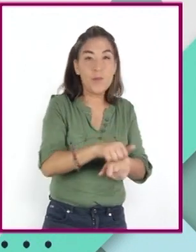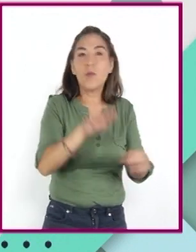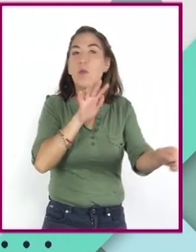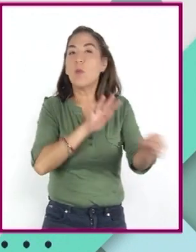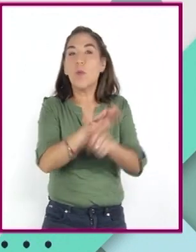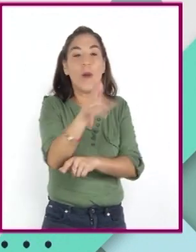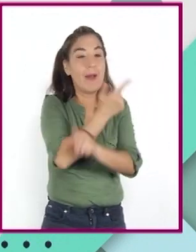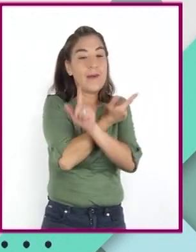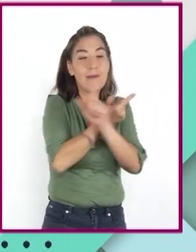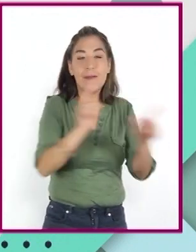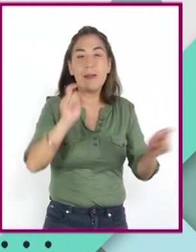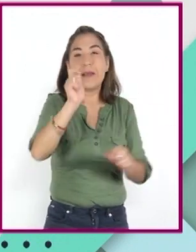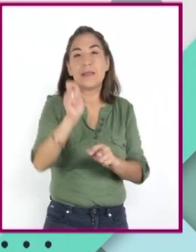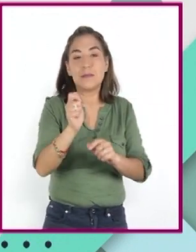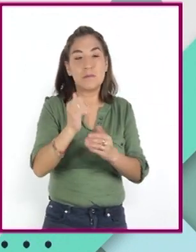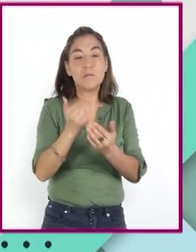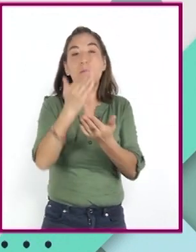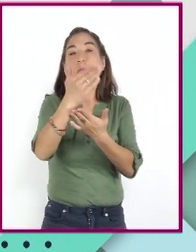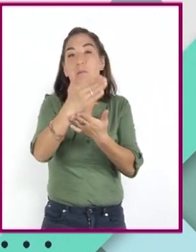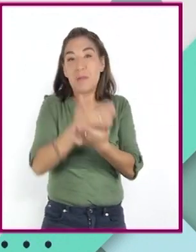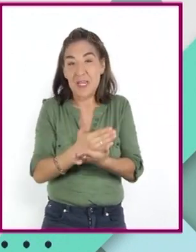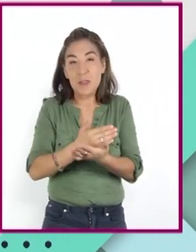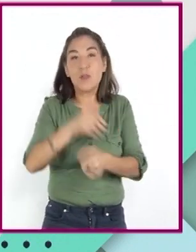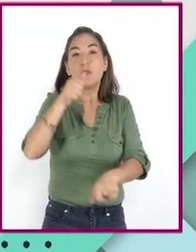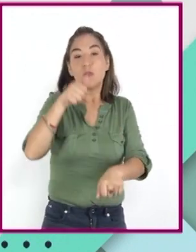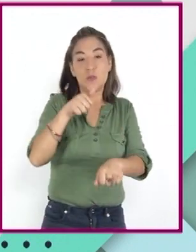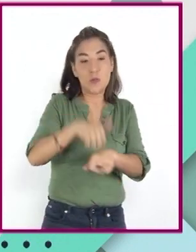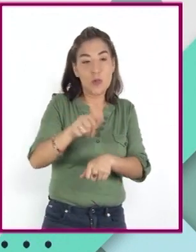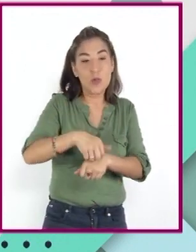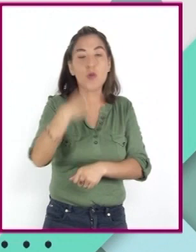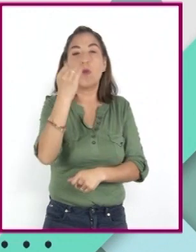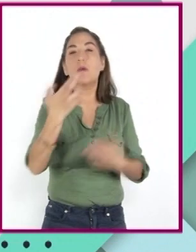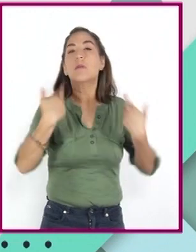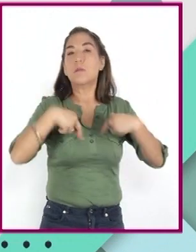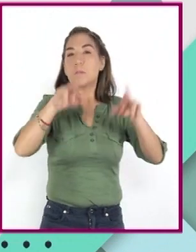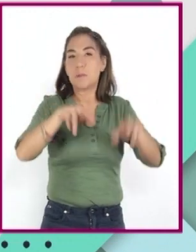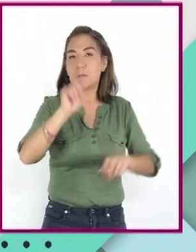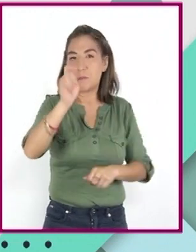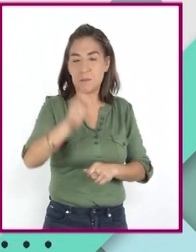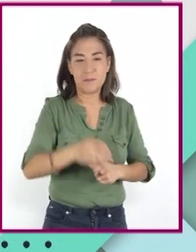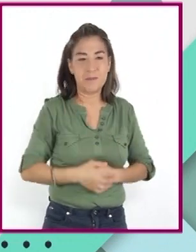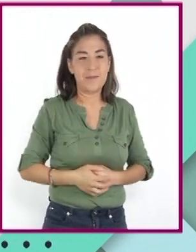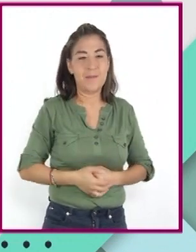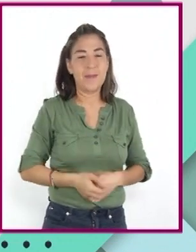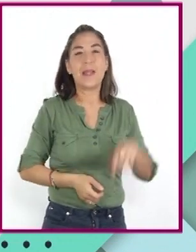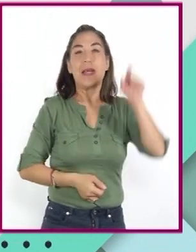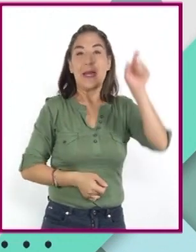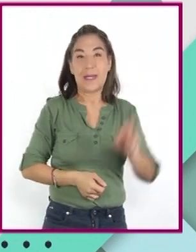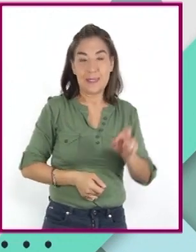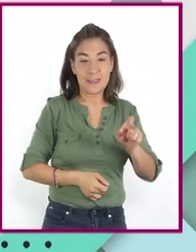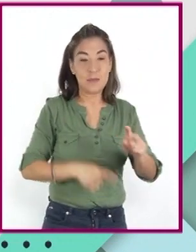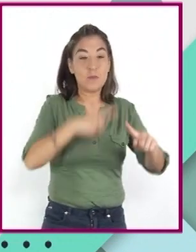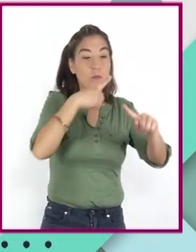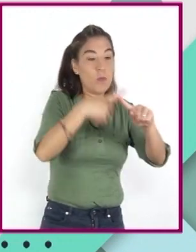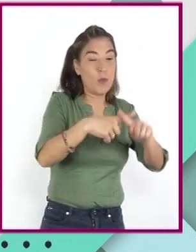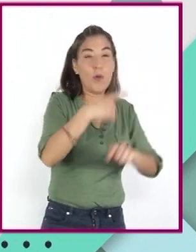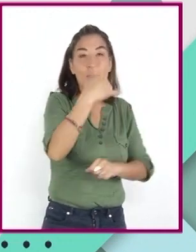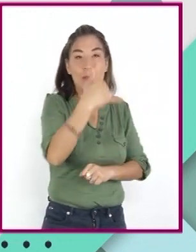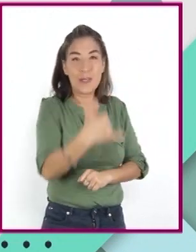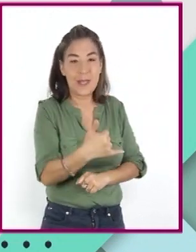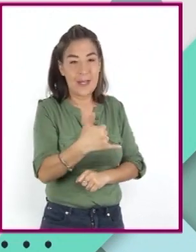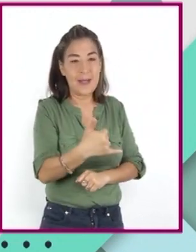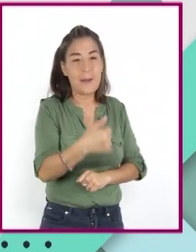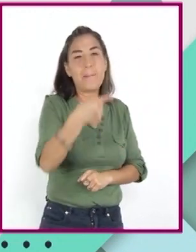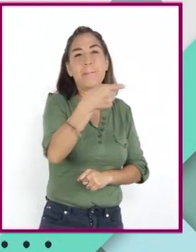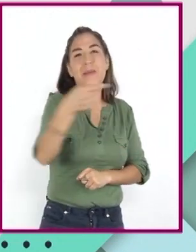cualesquiera disminuido en 9 se representa como x por y